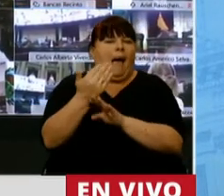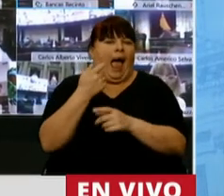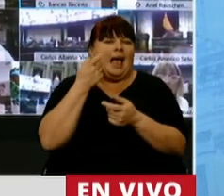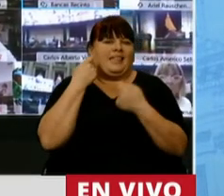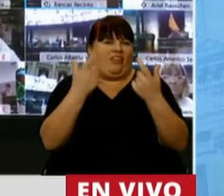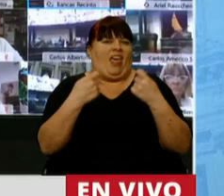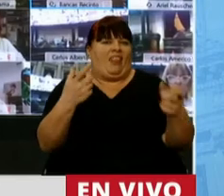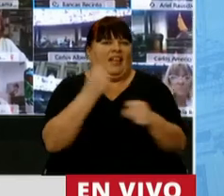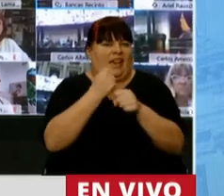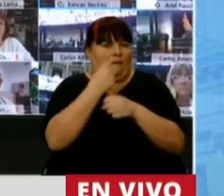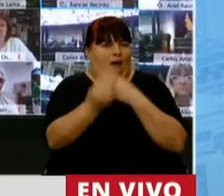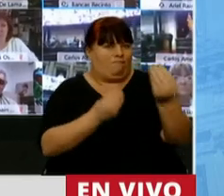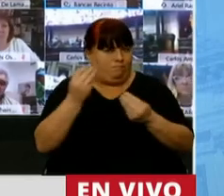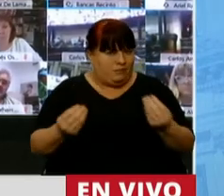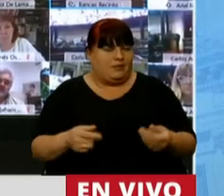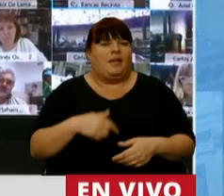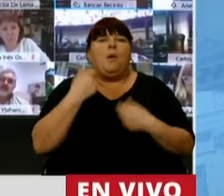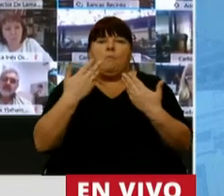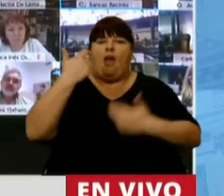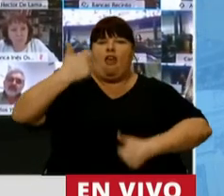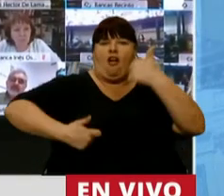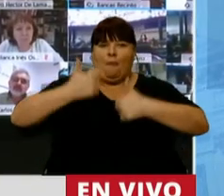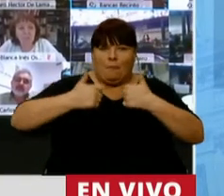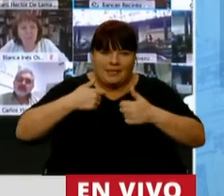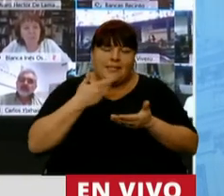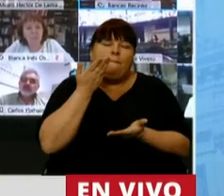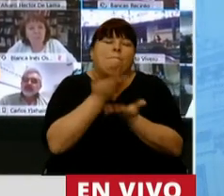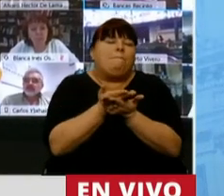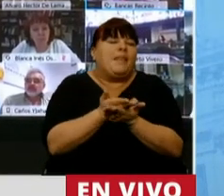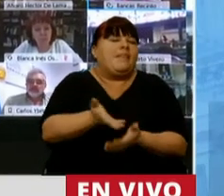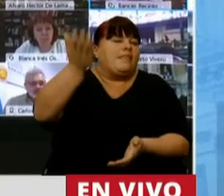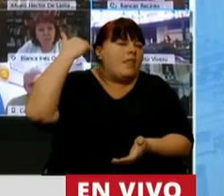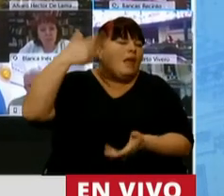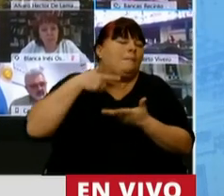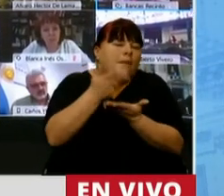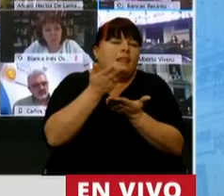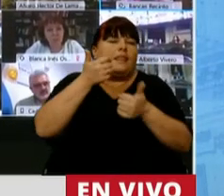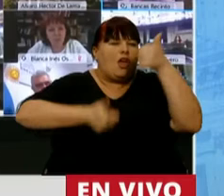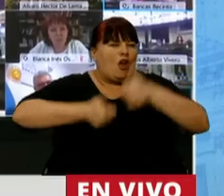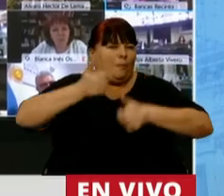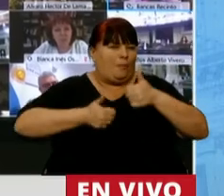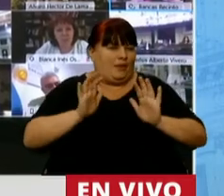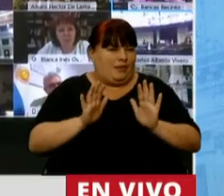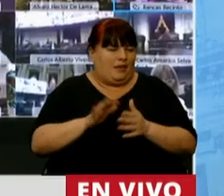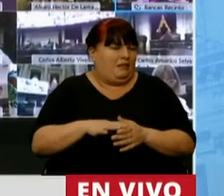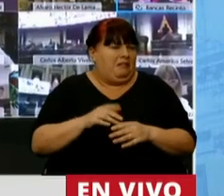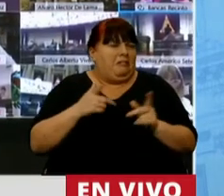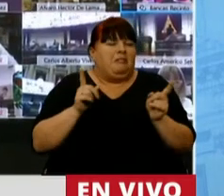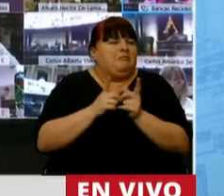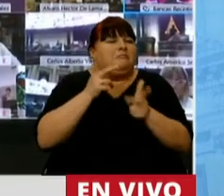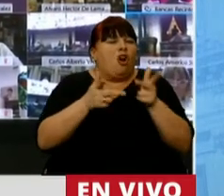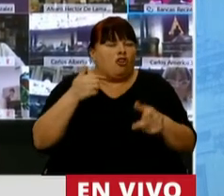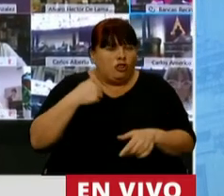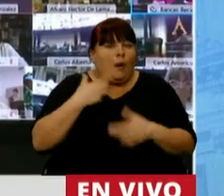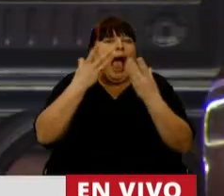ofertas laborales, dará competitividad, que es lo que venimos pidiendo hace mucho tiempo. En pocas palabras, señora